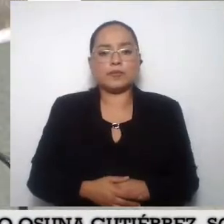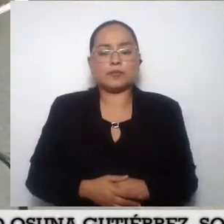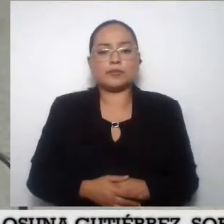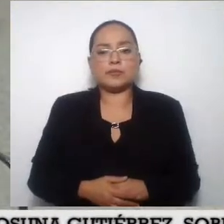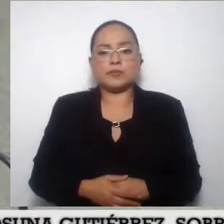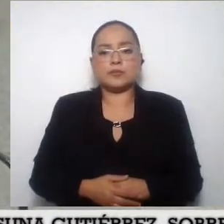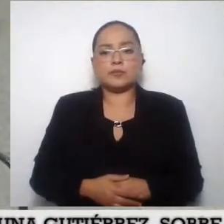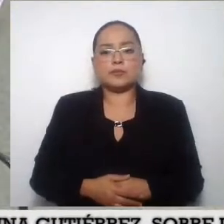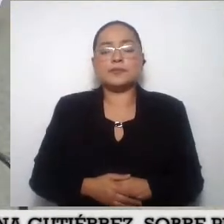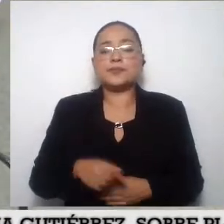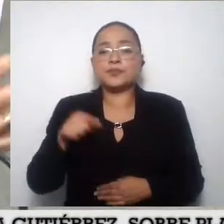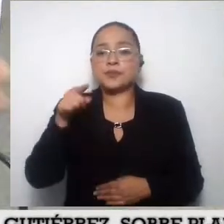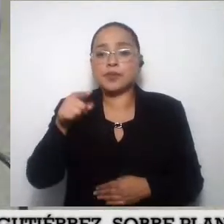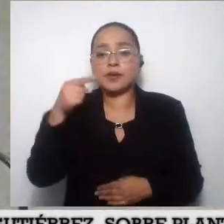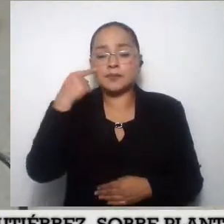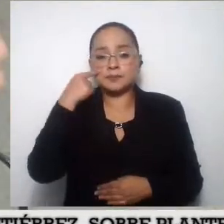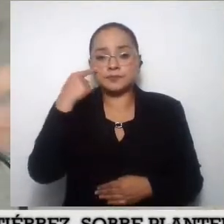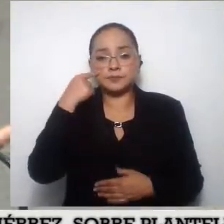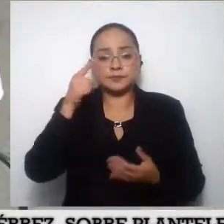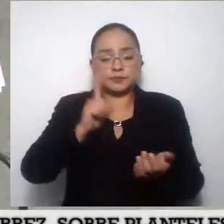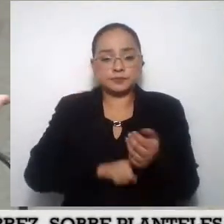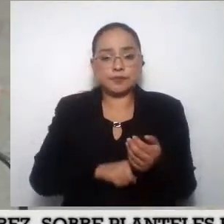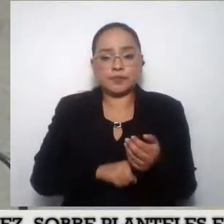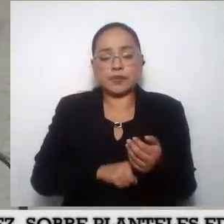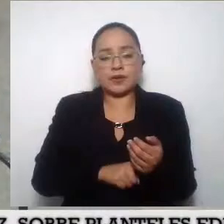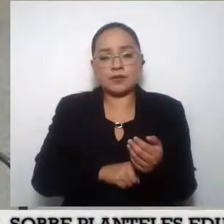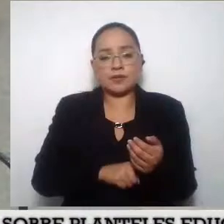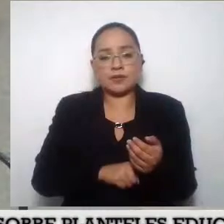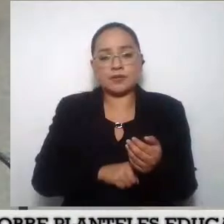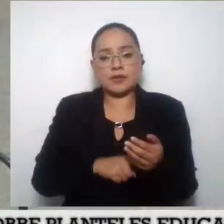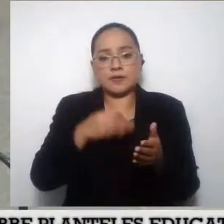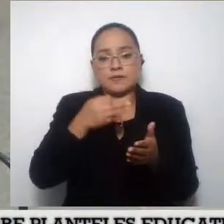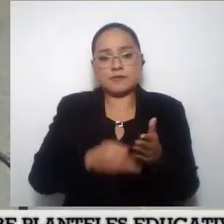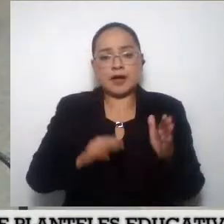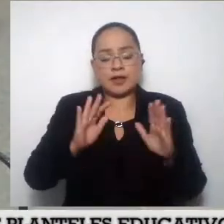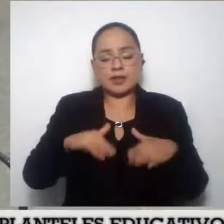Aquí podemos observar la falta de la barda.